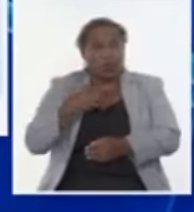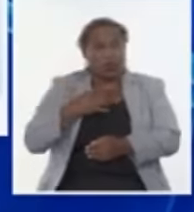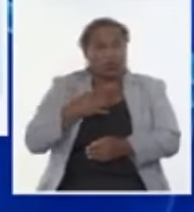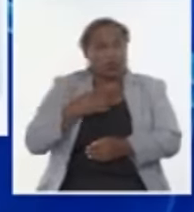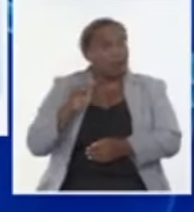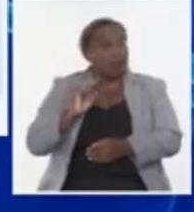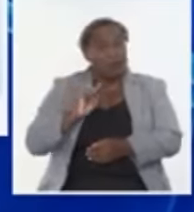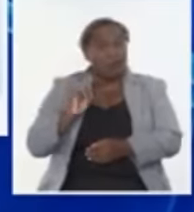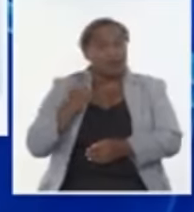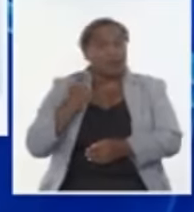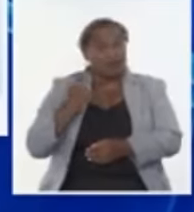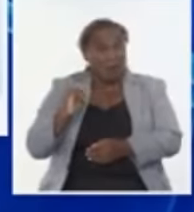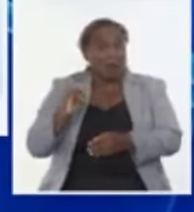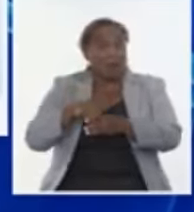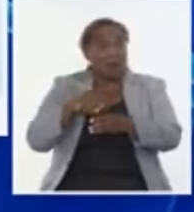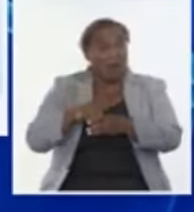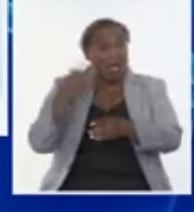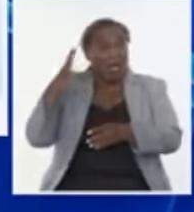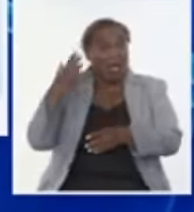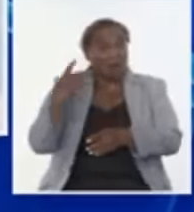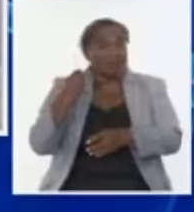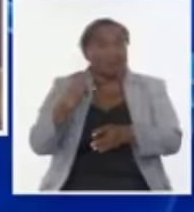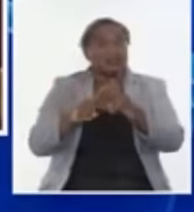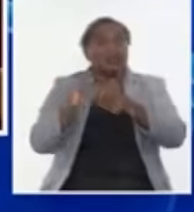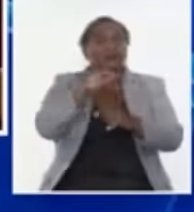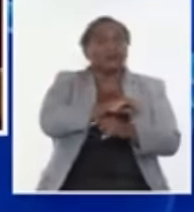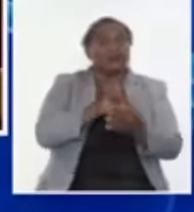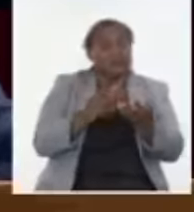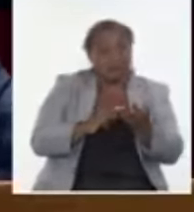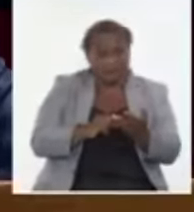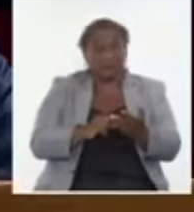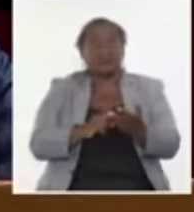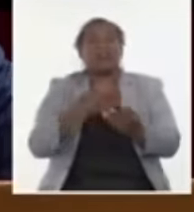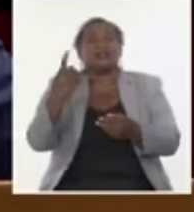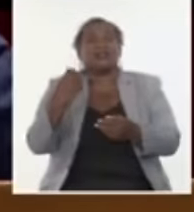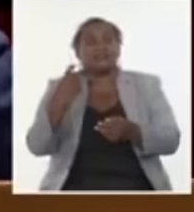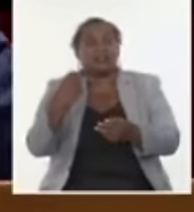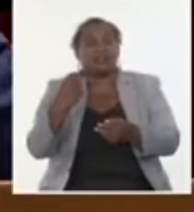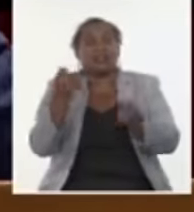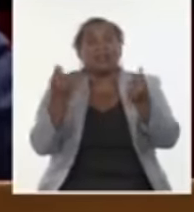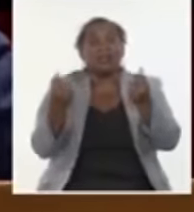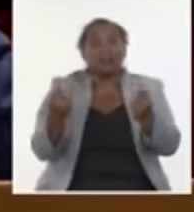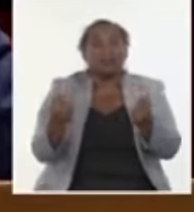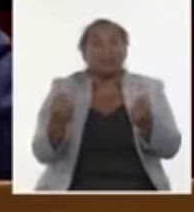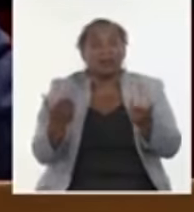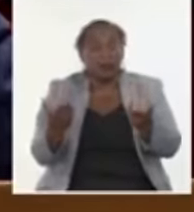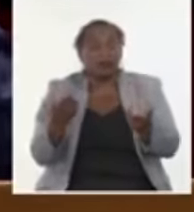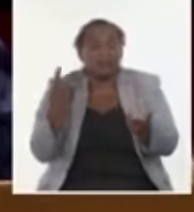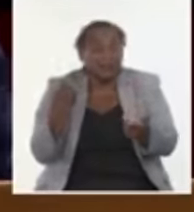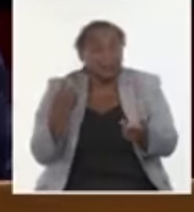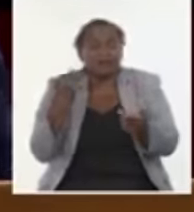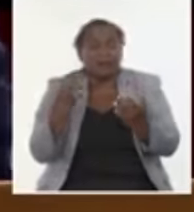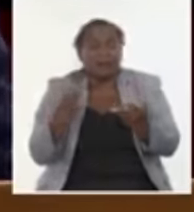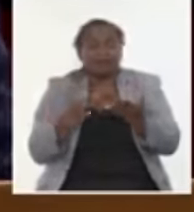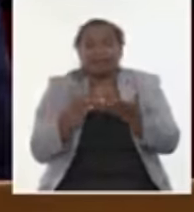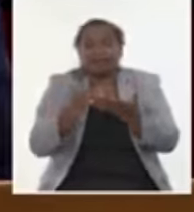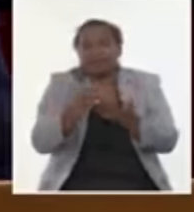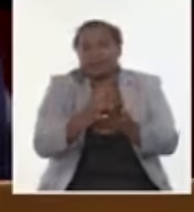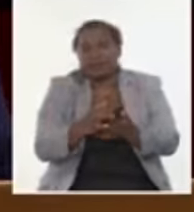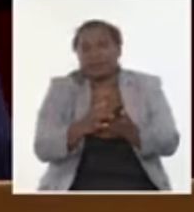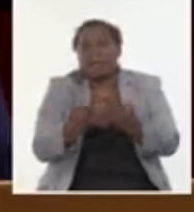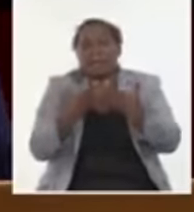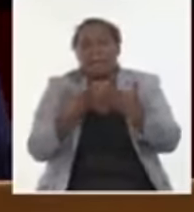extranjera, necesitamos tecnología, necesitamos dinero y financiamiento, pero